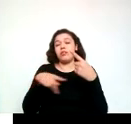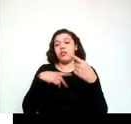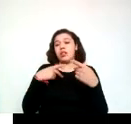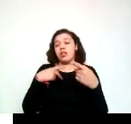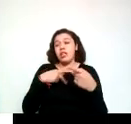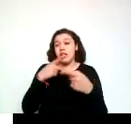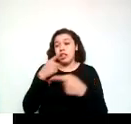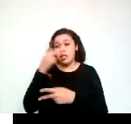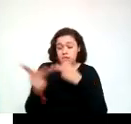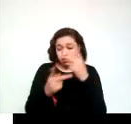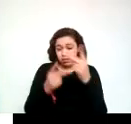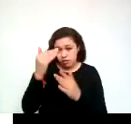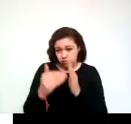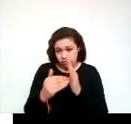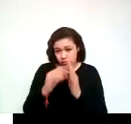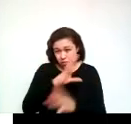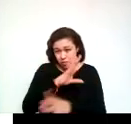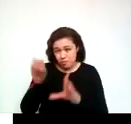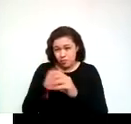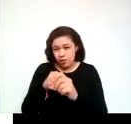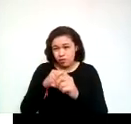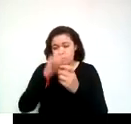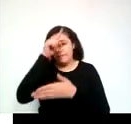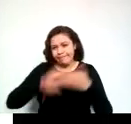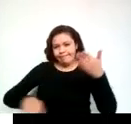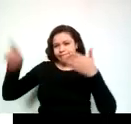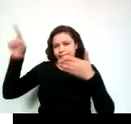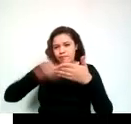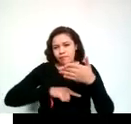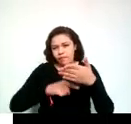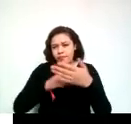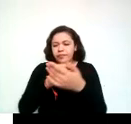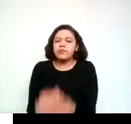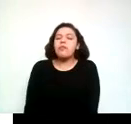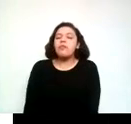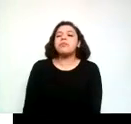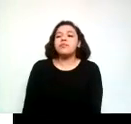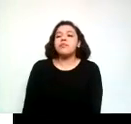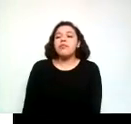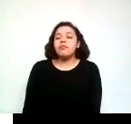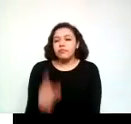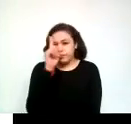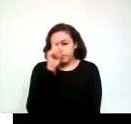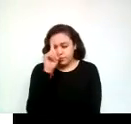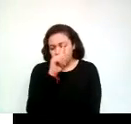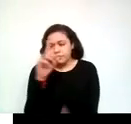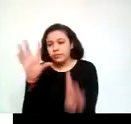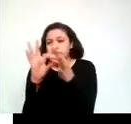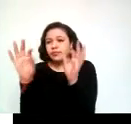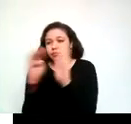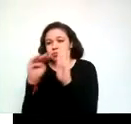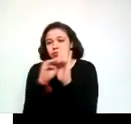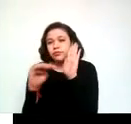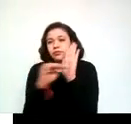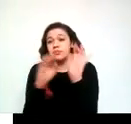se anula. Pues sí es importante que las instrucciones estén muy claras antes de que ellos respondan